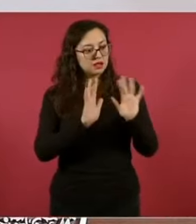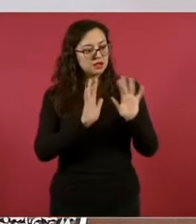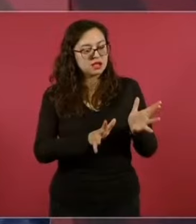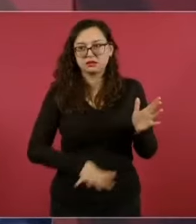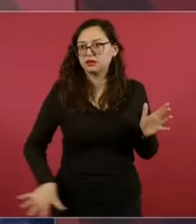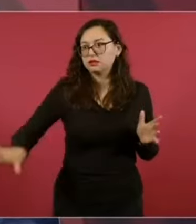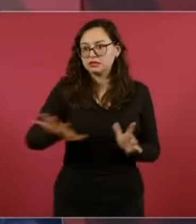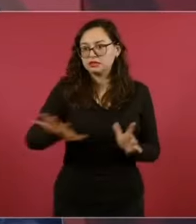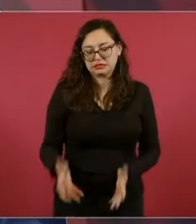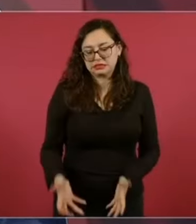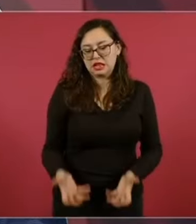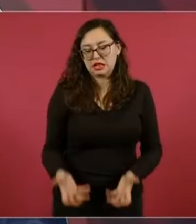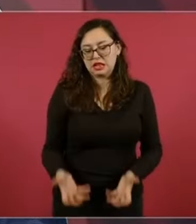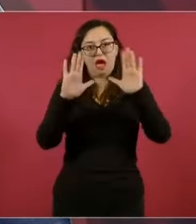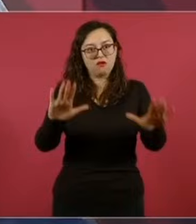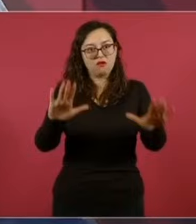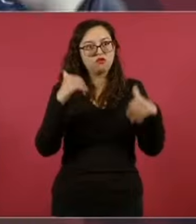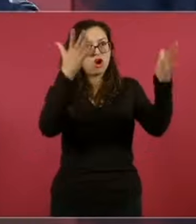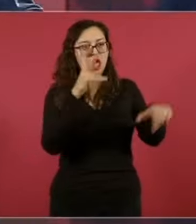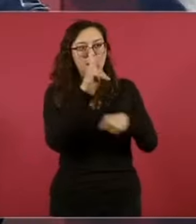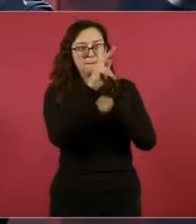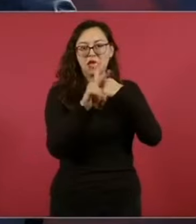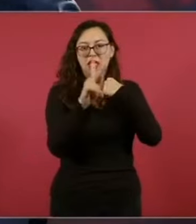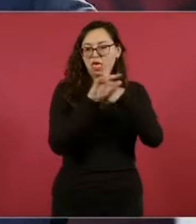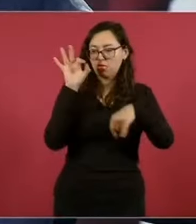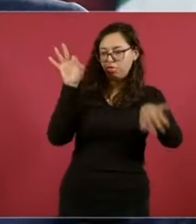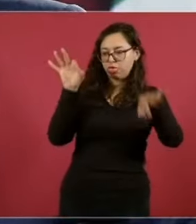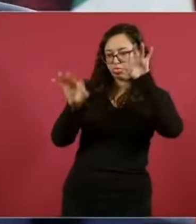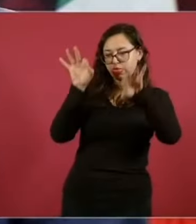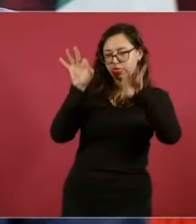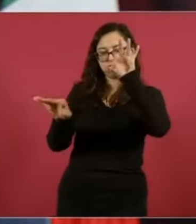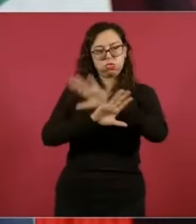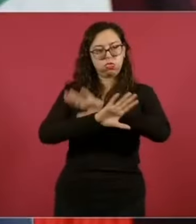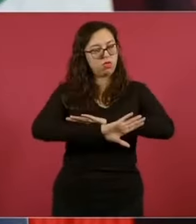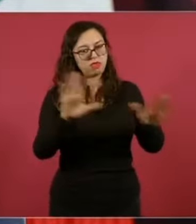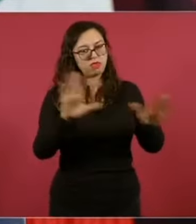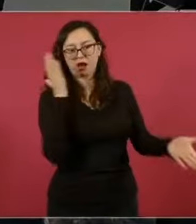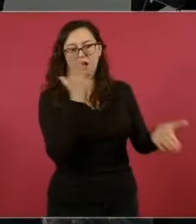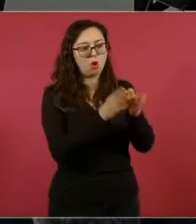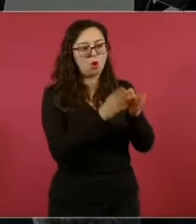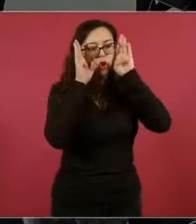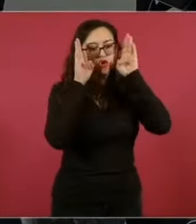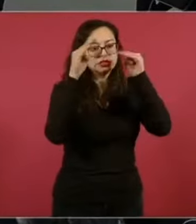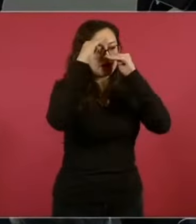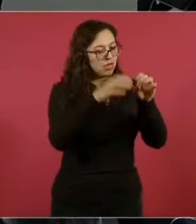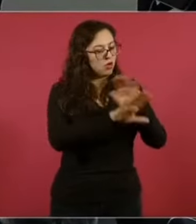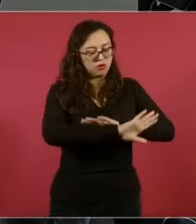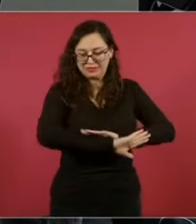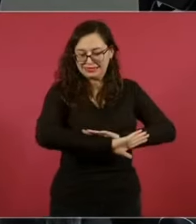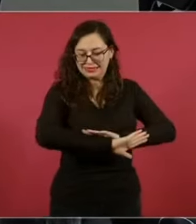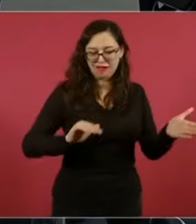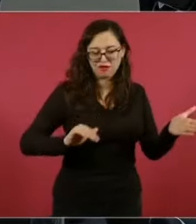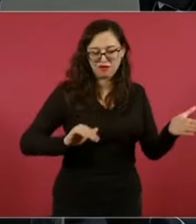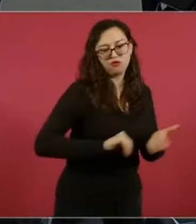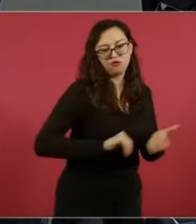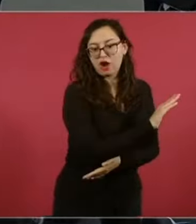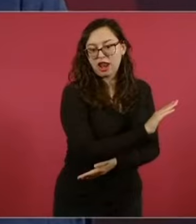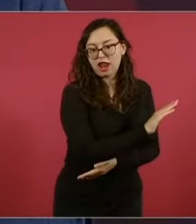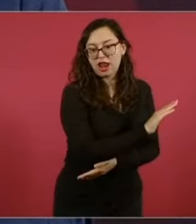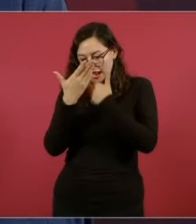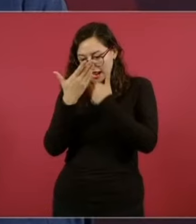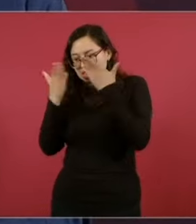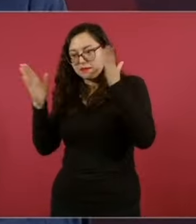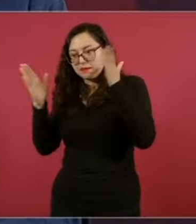extranjera y había triunfado el movimiento liberal y había desaparecido